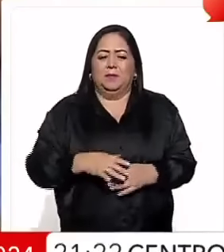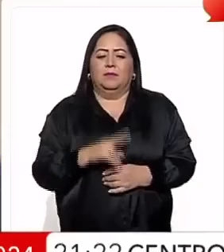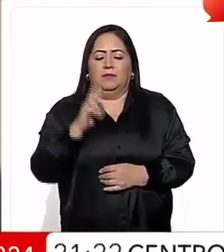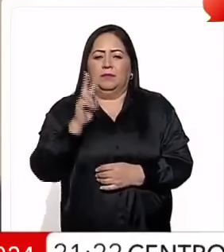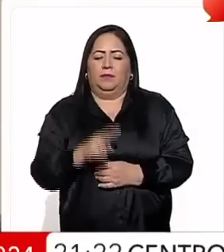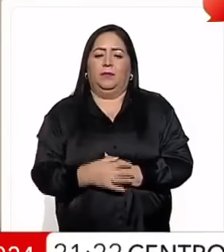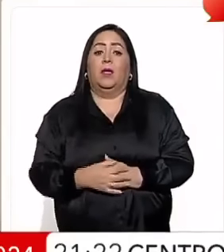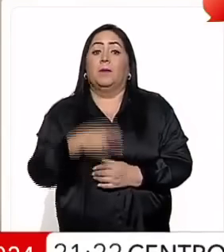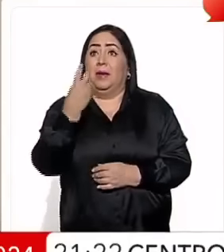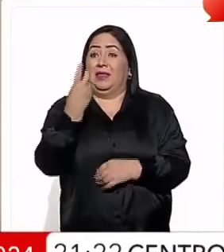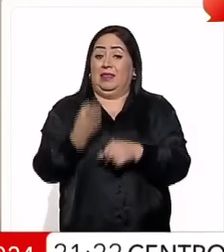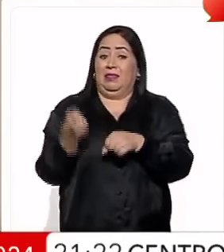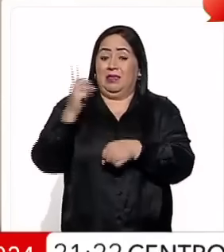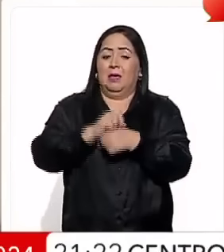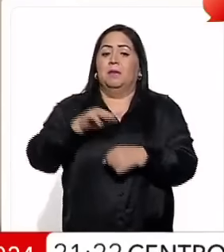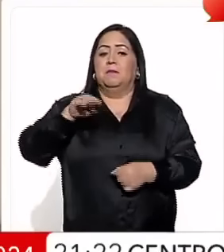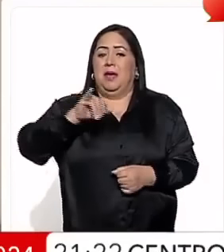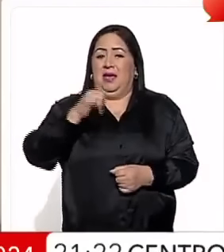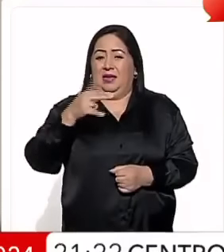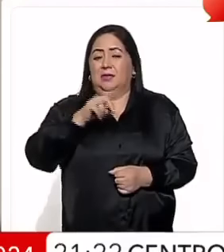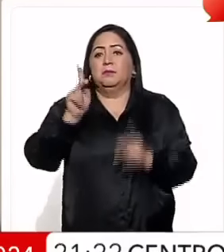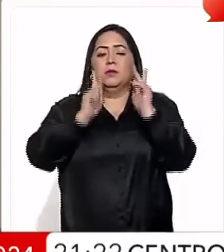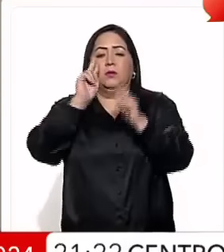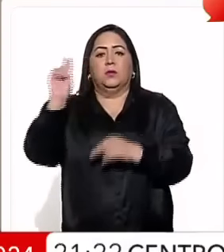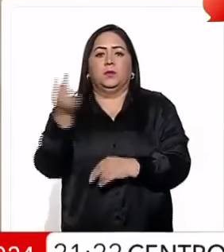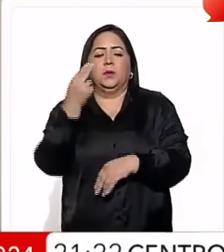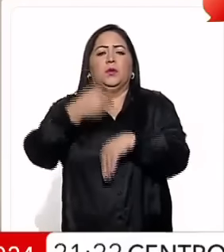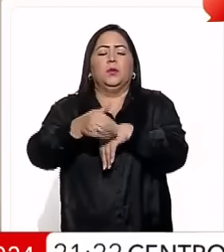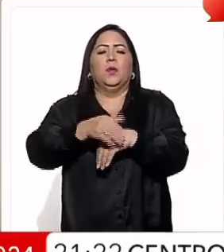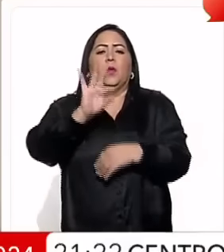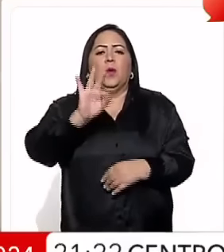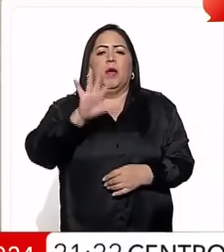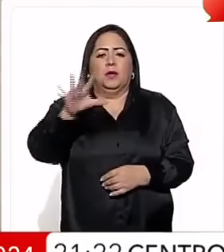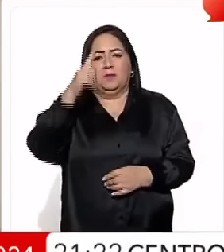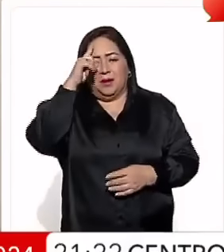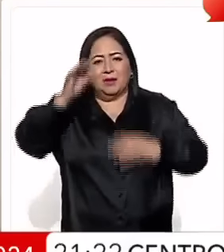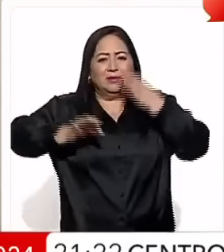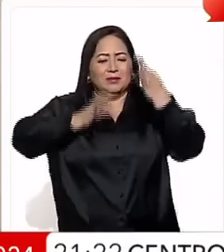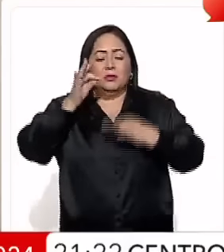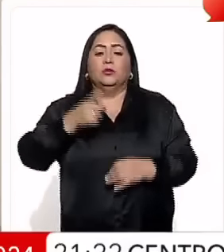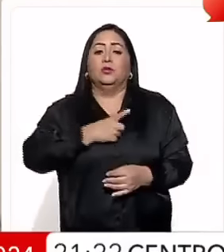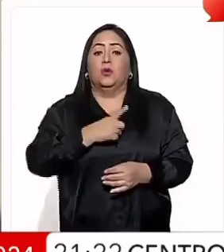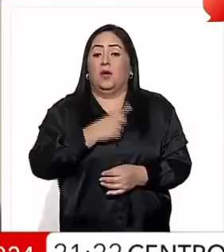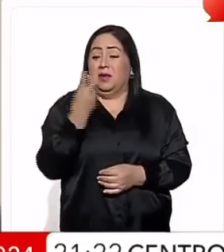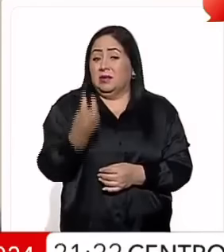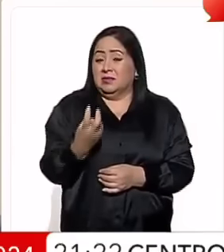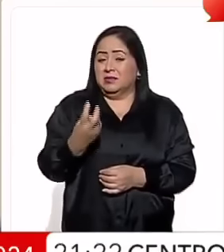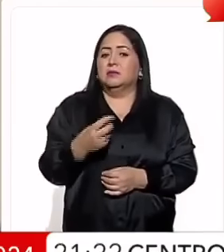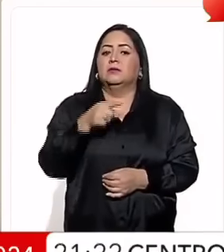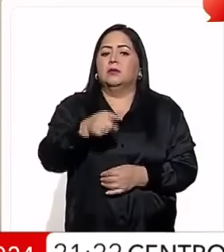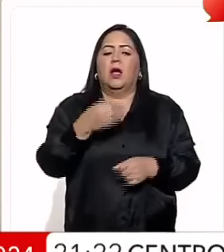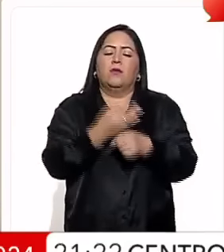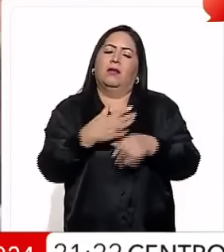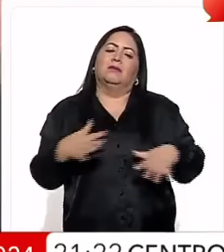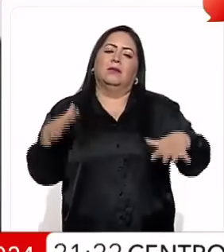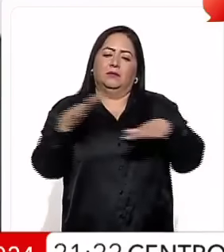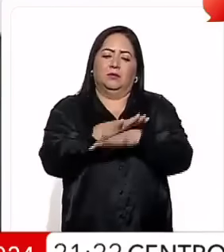sé. Este día, Máynez visitó la universidad número 45 en su campaña, solo que en esta ocasión la dinámica